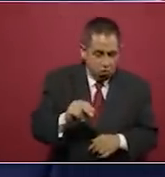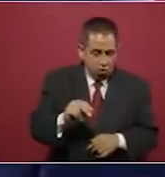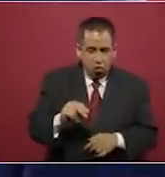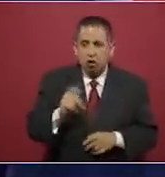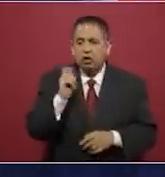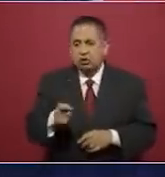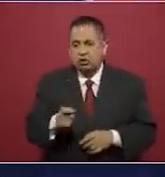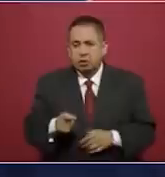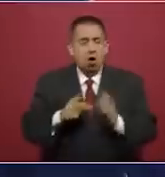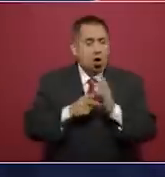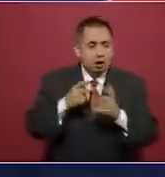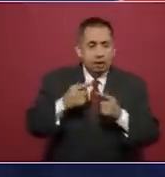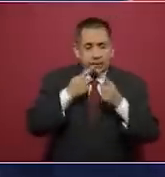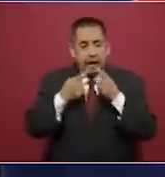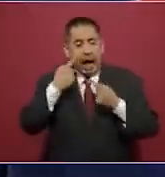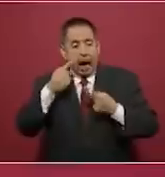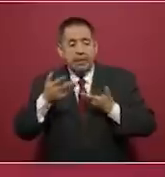la negociación